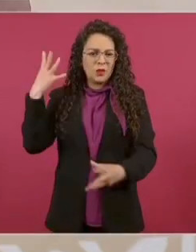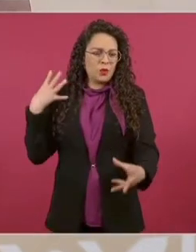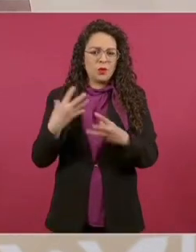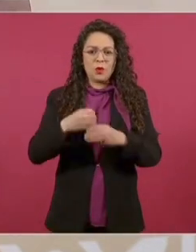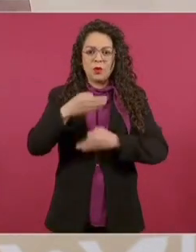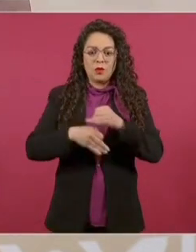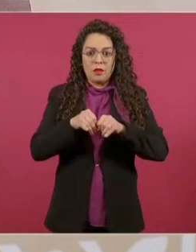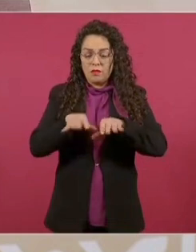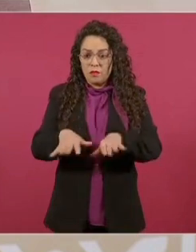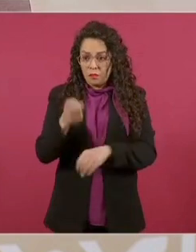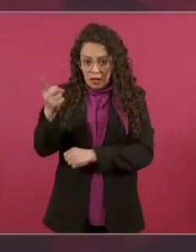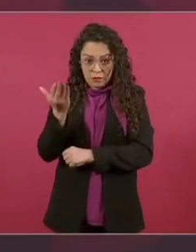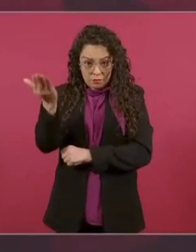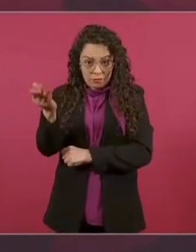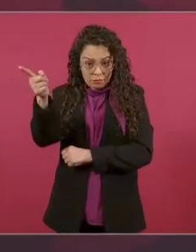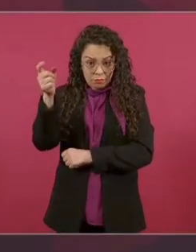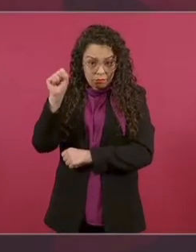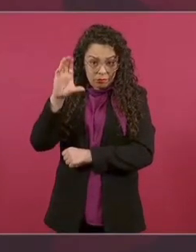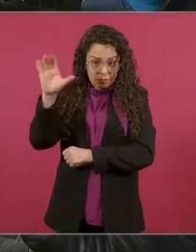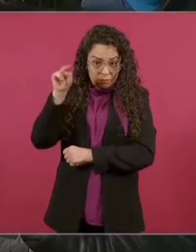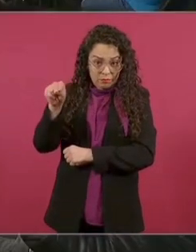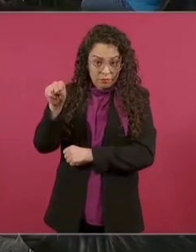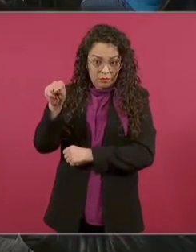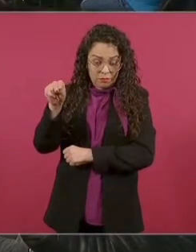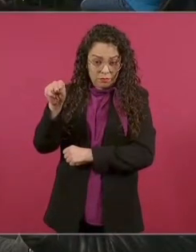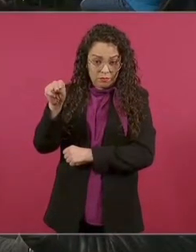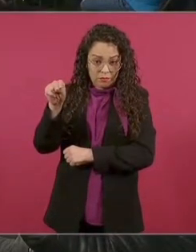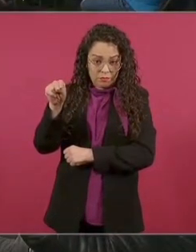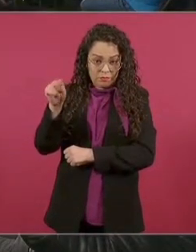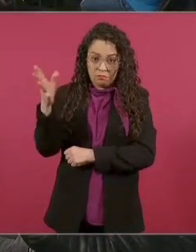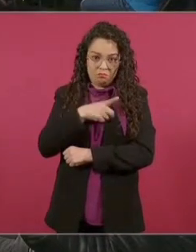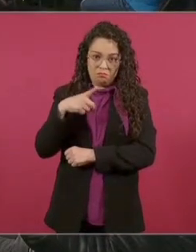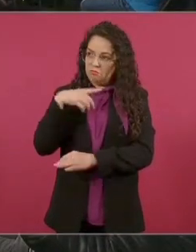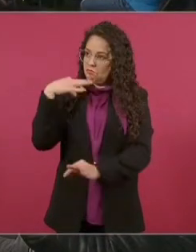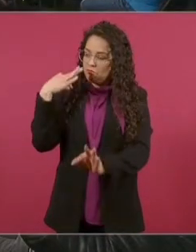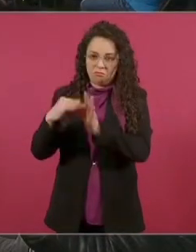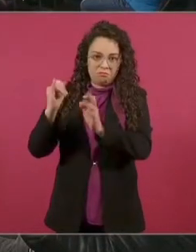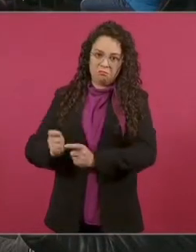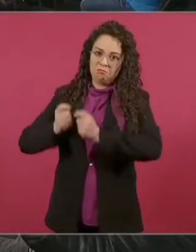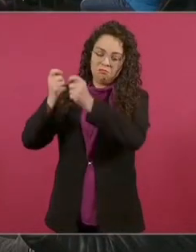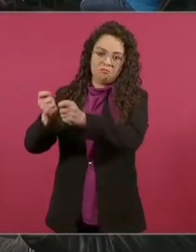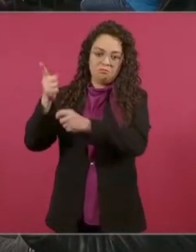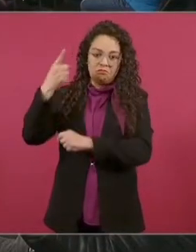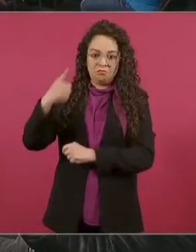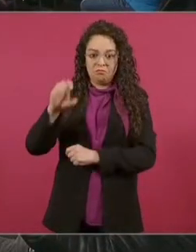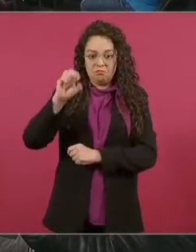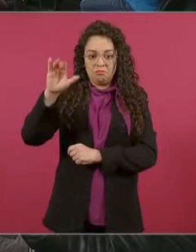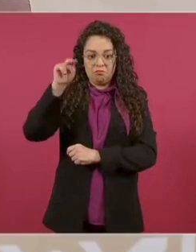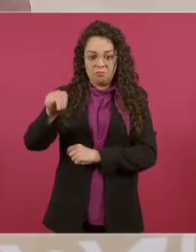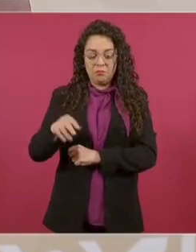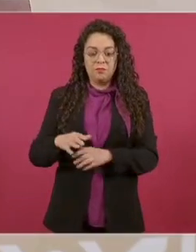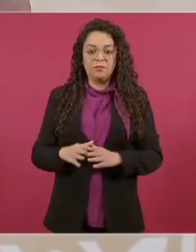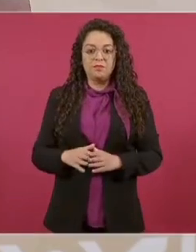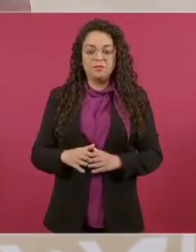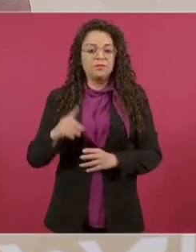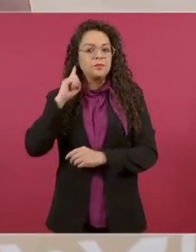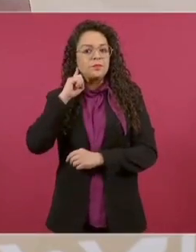Eso es lo que está pidiendo la Suprema Corte. Sí, es lo que Corte. Falló la Suprema Corte. Ah, no, hay que cumplirles. La semana próxima. No, esta